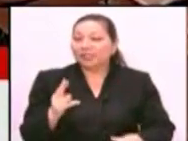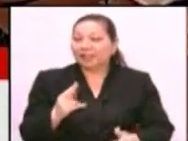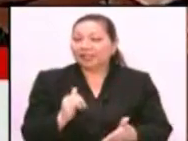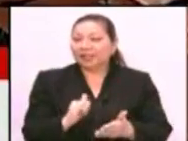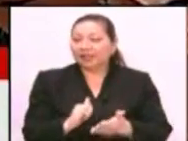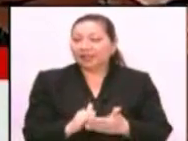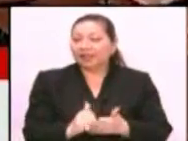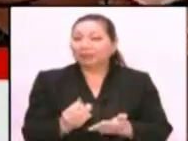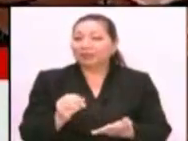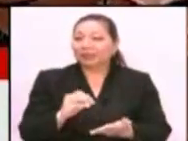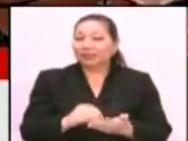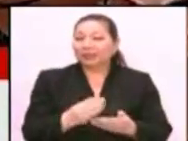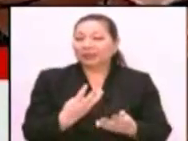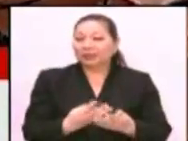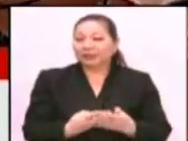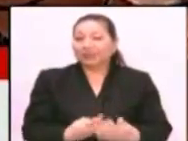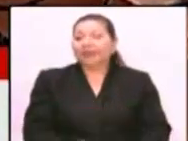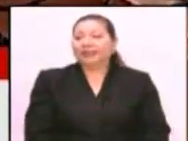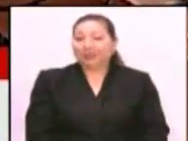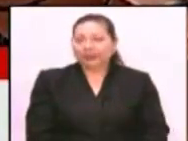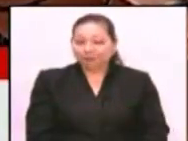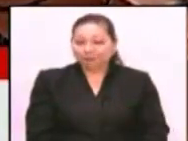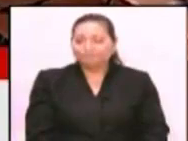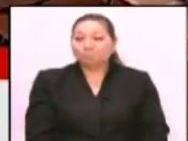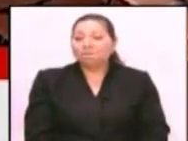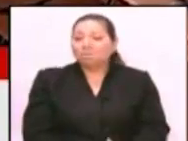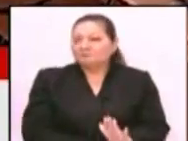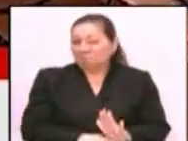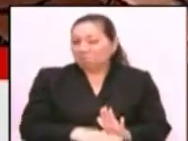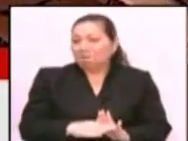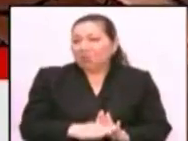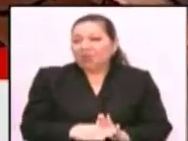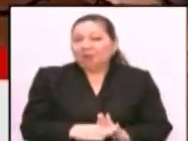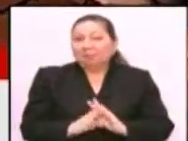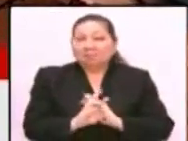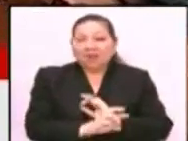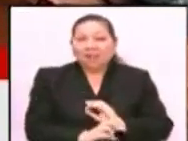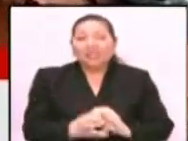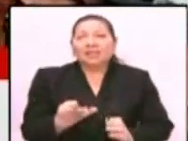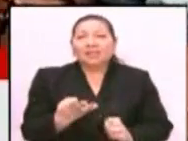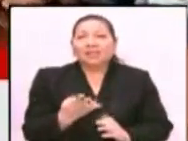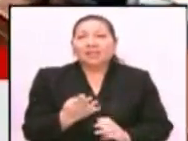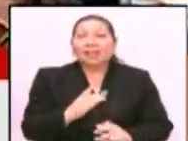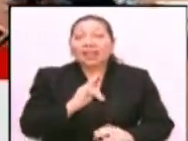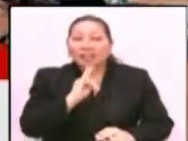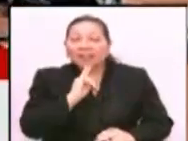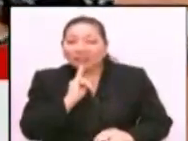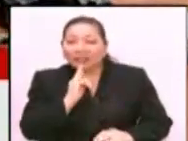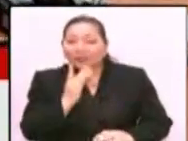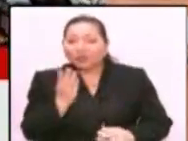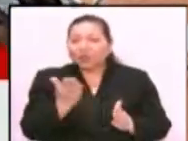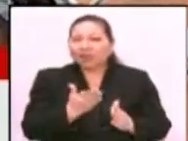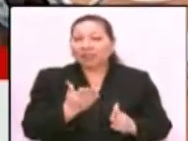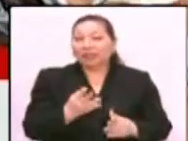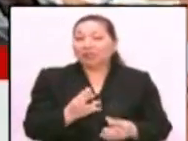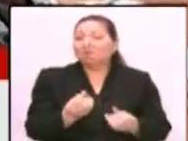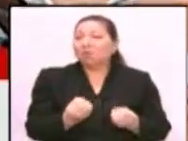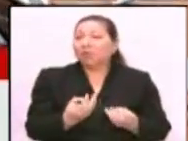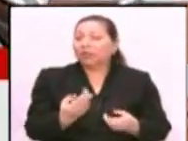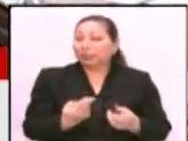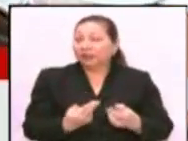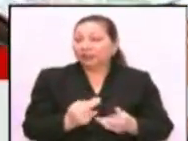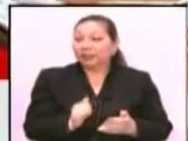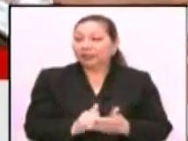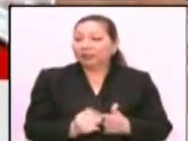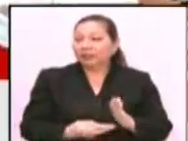el tema de reincidencia carcelaria específicamente, ¿sí? La mayoría en Inglaterra y en Estados Unidos. La cantidad de